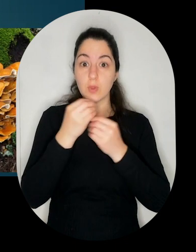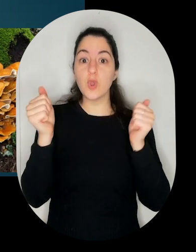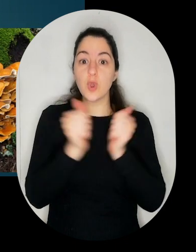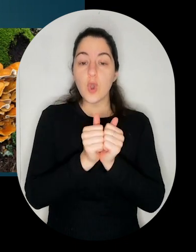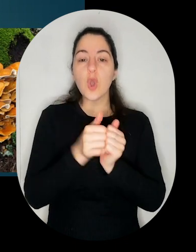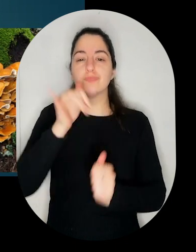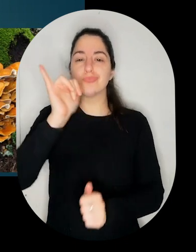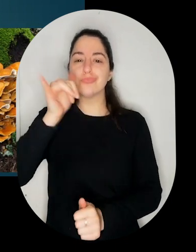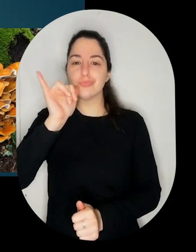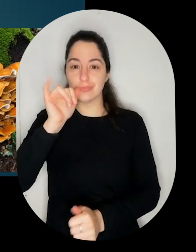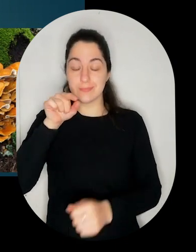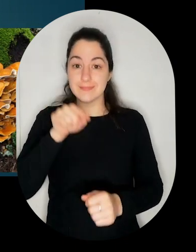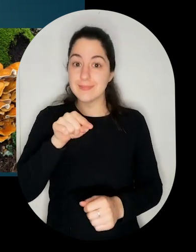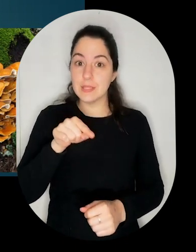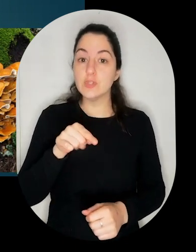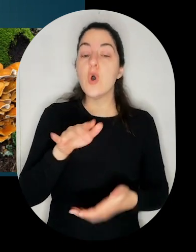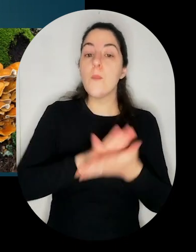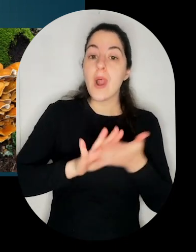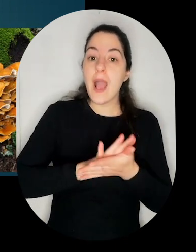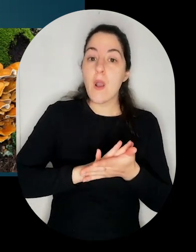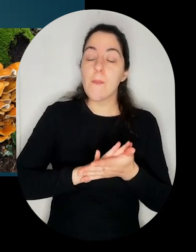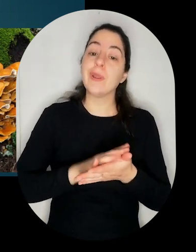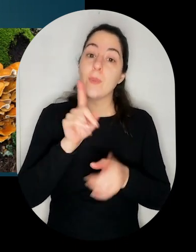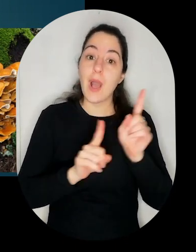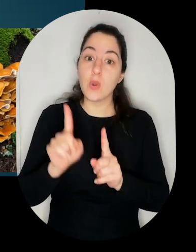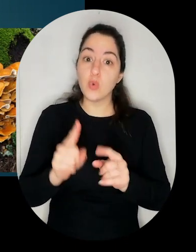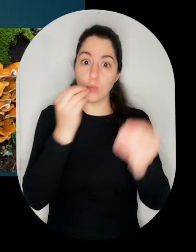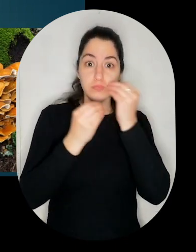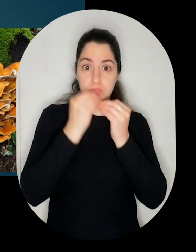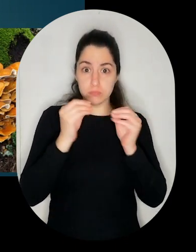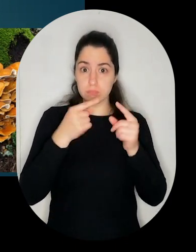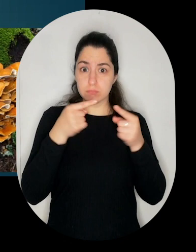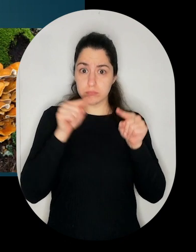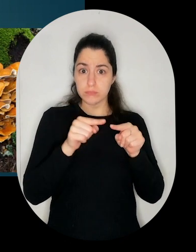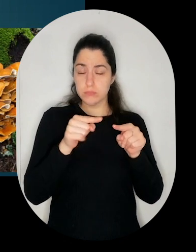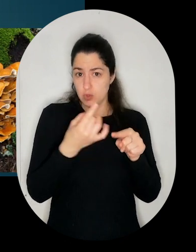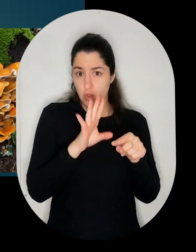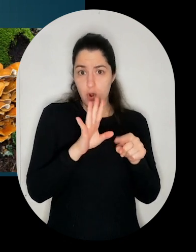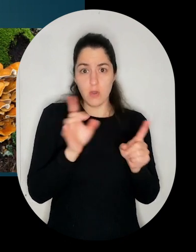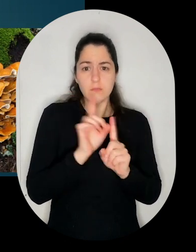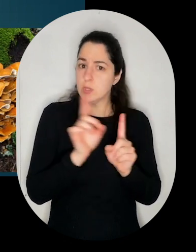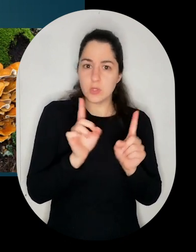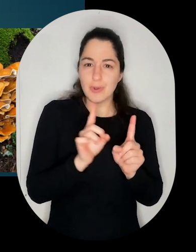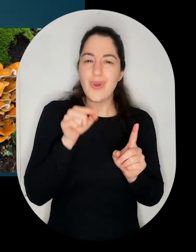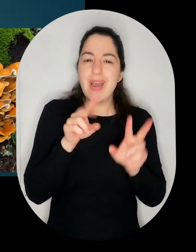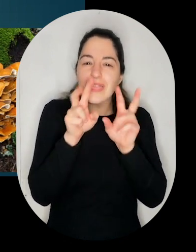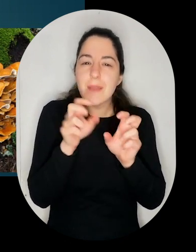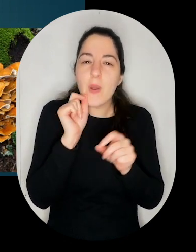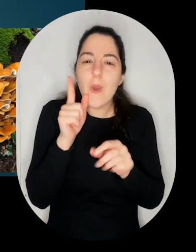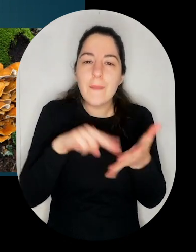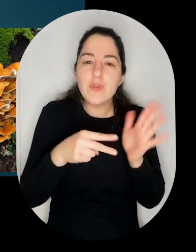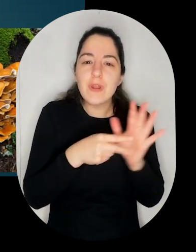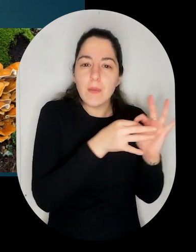forma asociada. Existía el mito de que los letipuros que crecían en eucaliptus eran los tóxicos, pero se descubrió que en realidad el